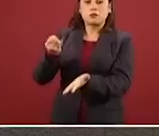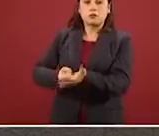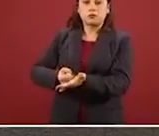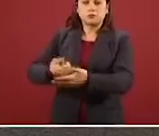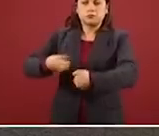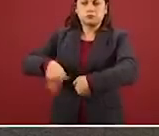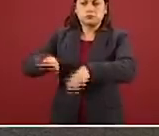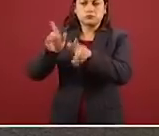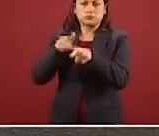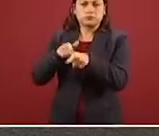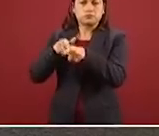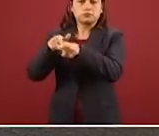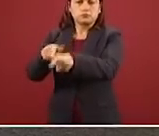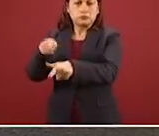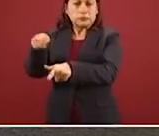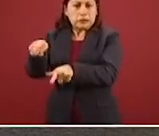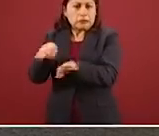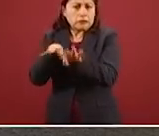de trabajo.